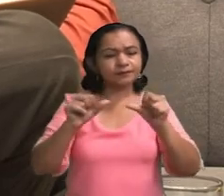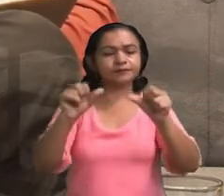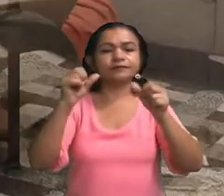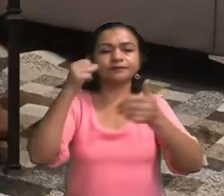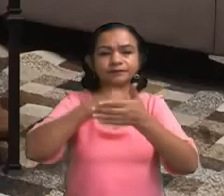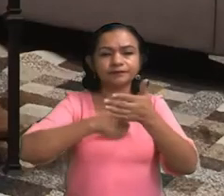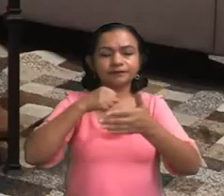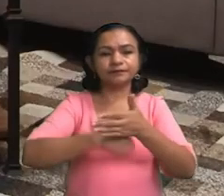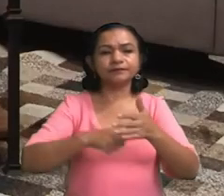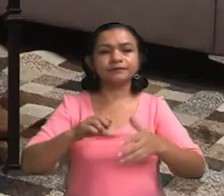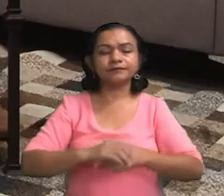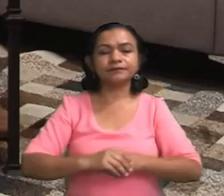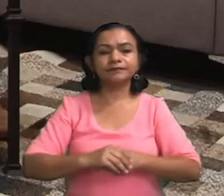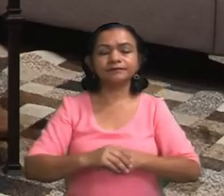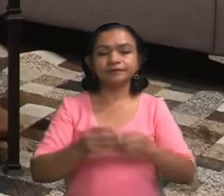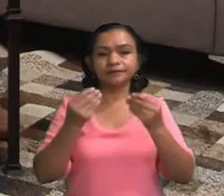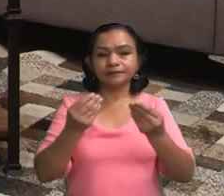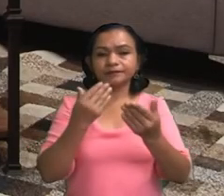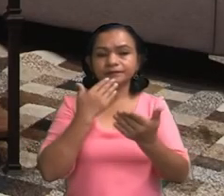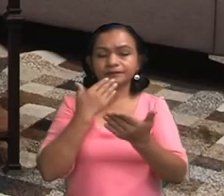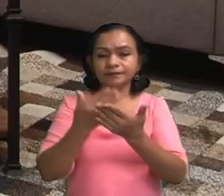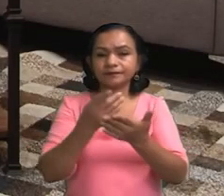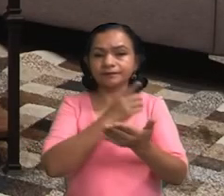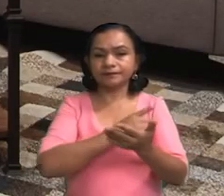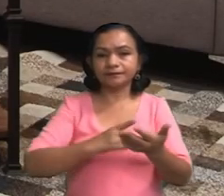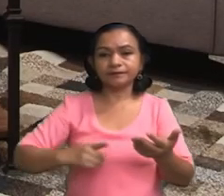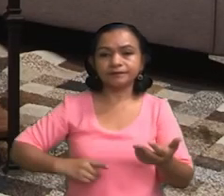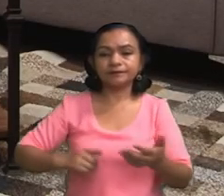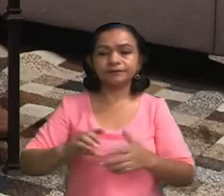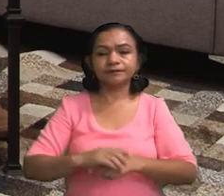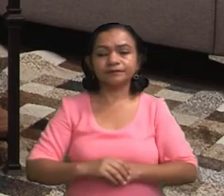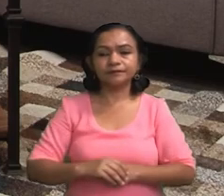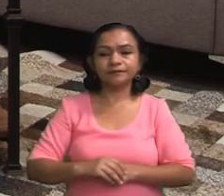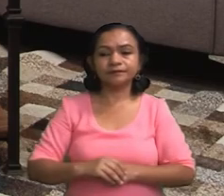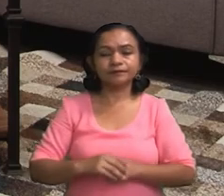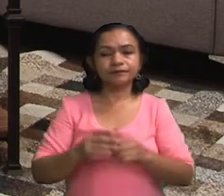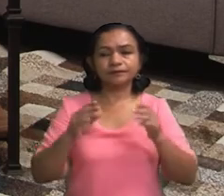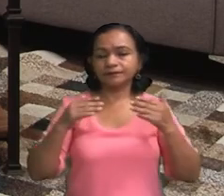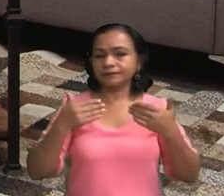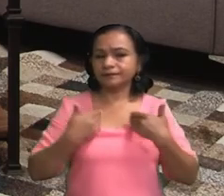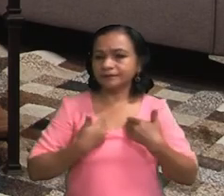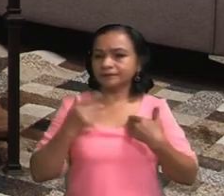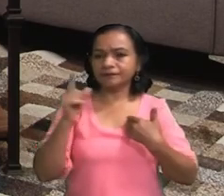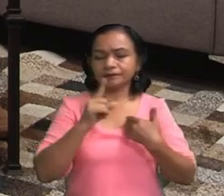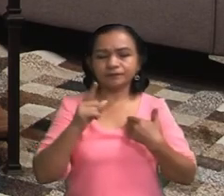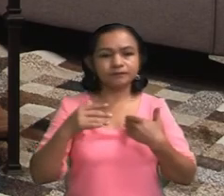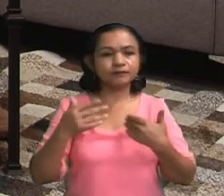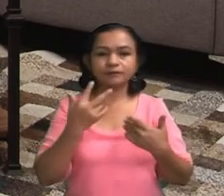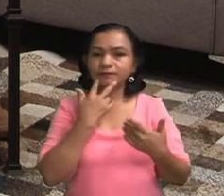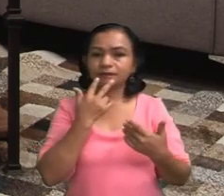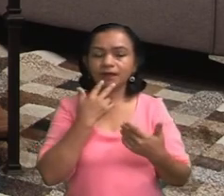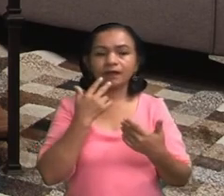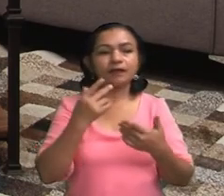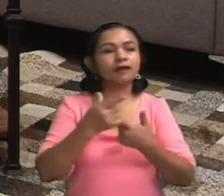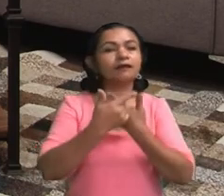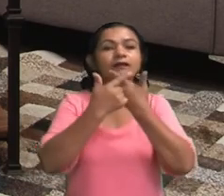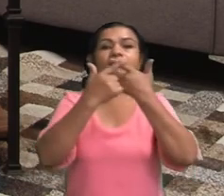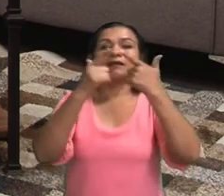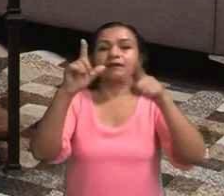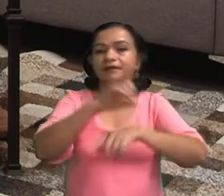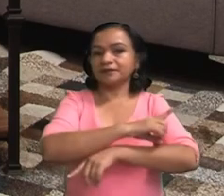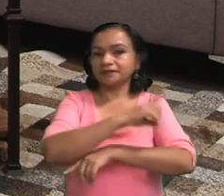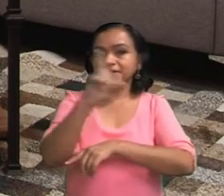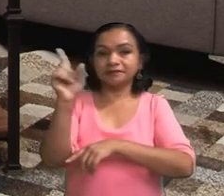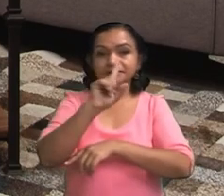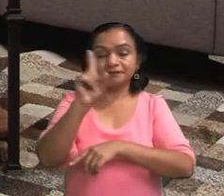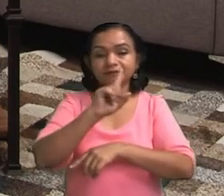esfuerzo. Muchísimas gracias, no. Diputado. Claro que bueno. Sí. Allí no hay descanso. No hay descanso. Ahí no hay día feriado. En la producción